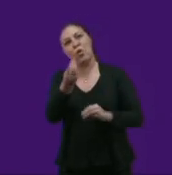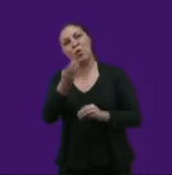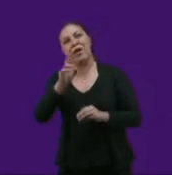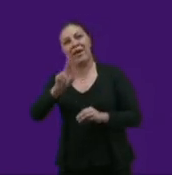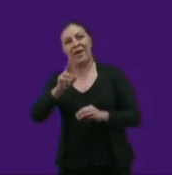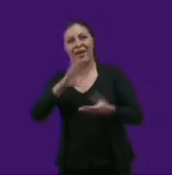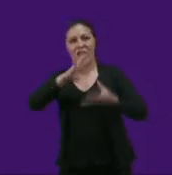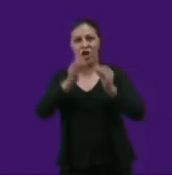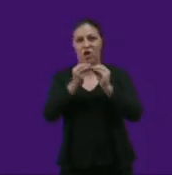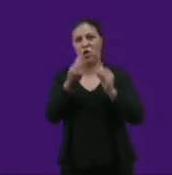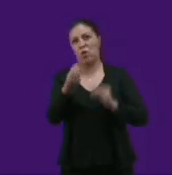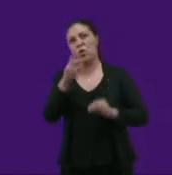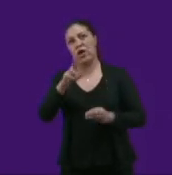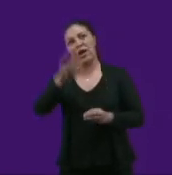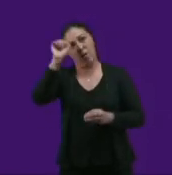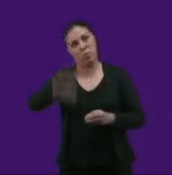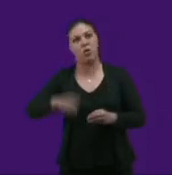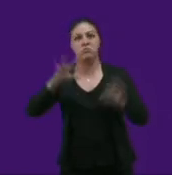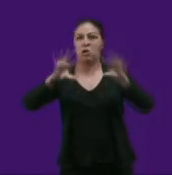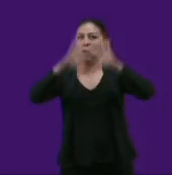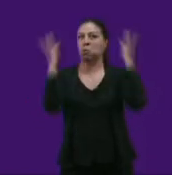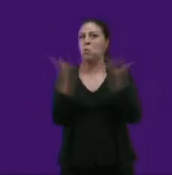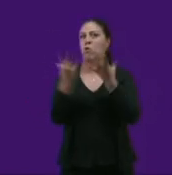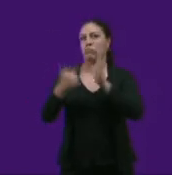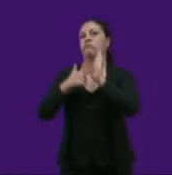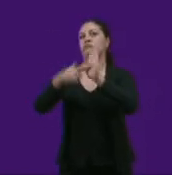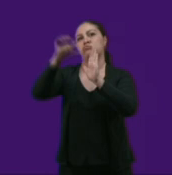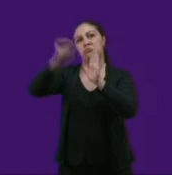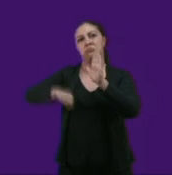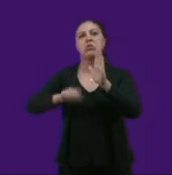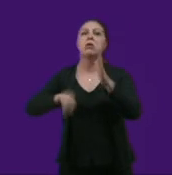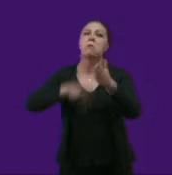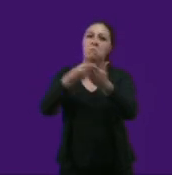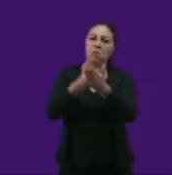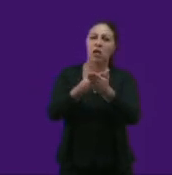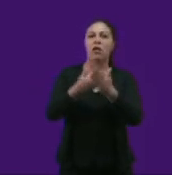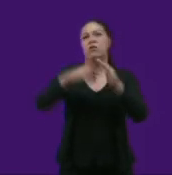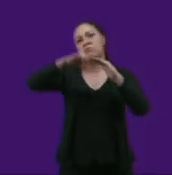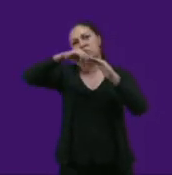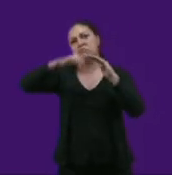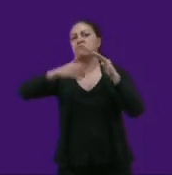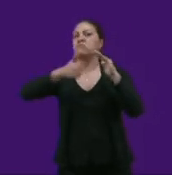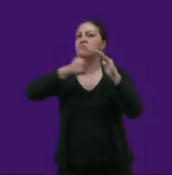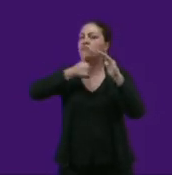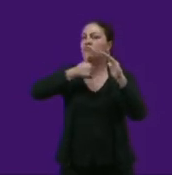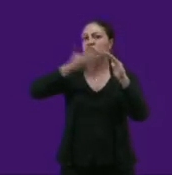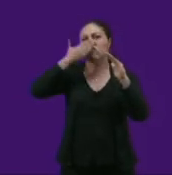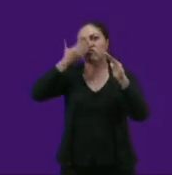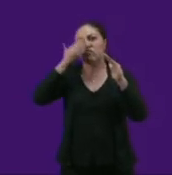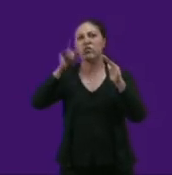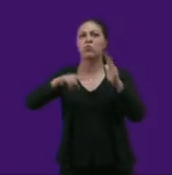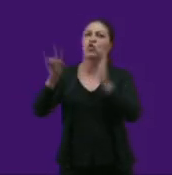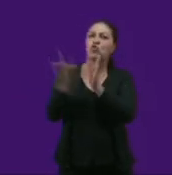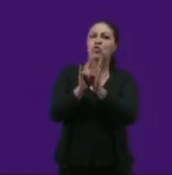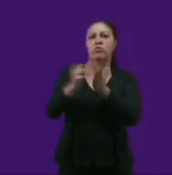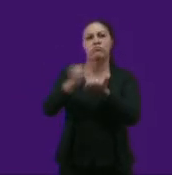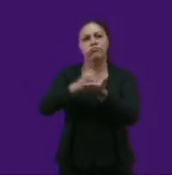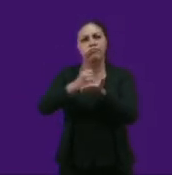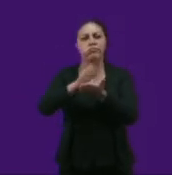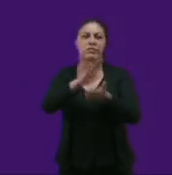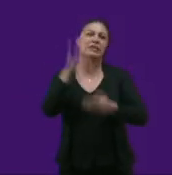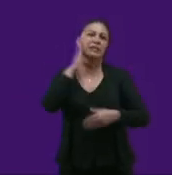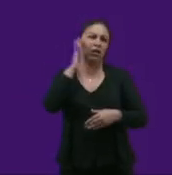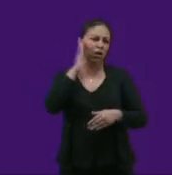mundo offline, pagar los servicios públicos, precargar el teléfono celular, etcétera. Entonces, Mercado Pago fue